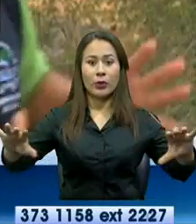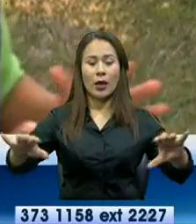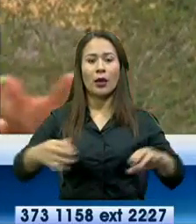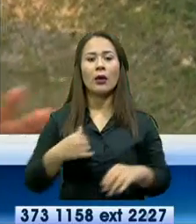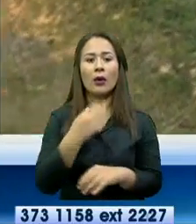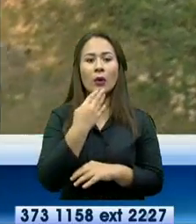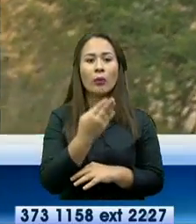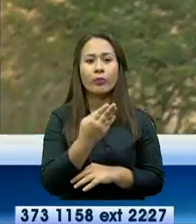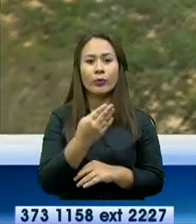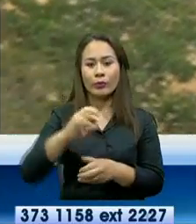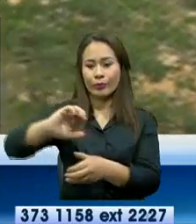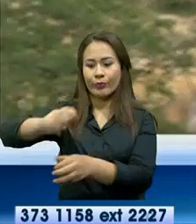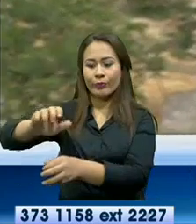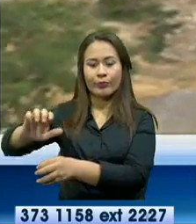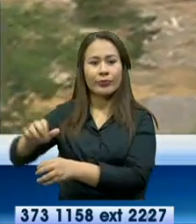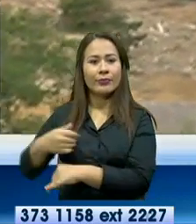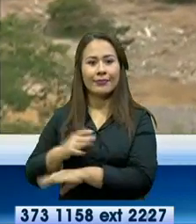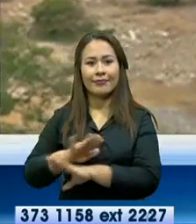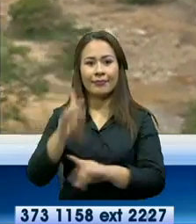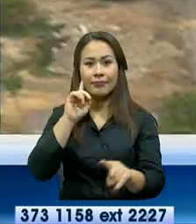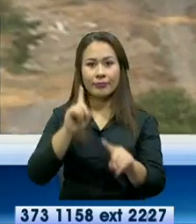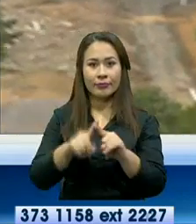de las líneas de distribución.